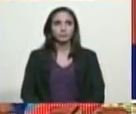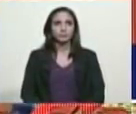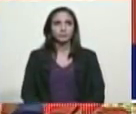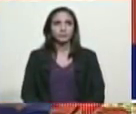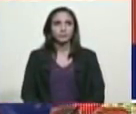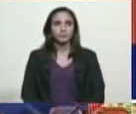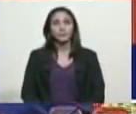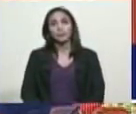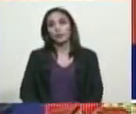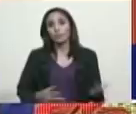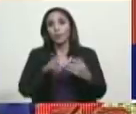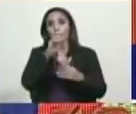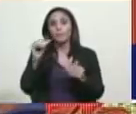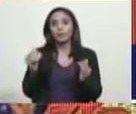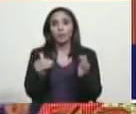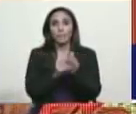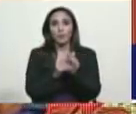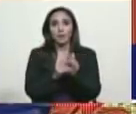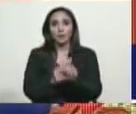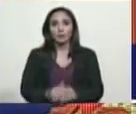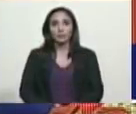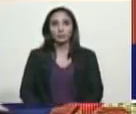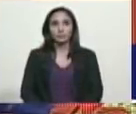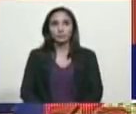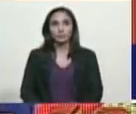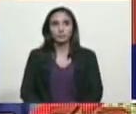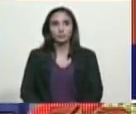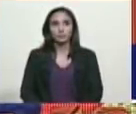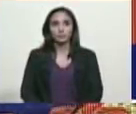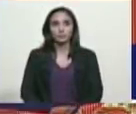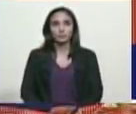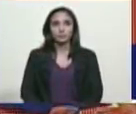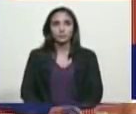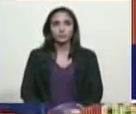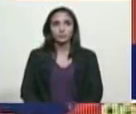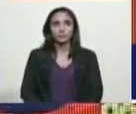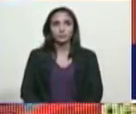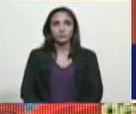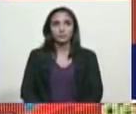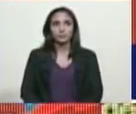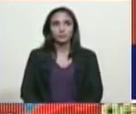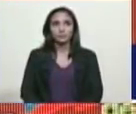con más de 20.000 facilitadores.